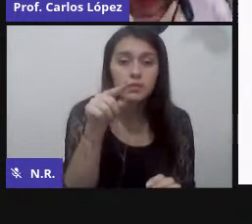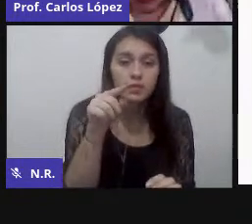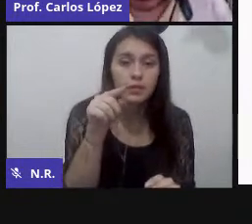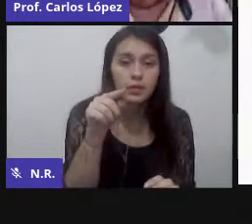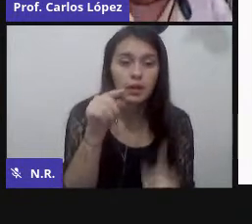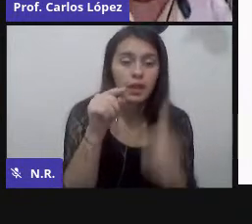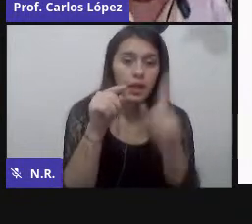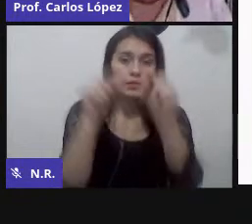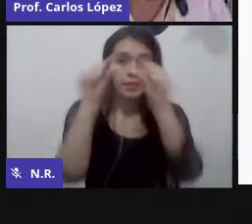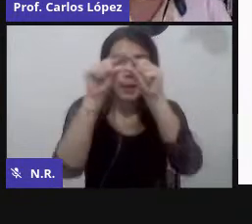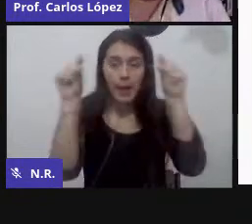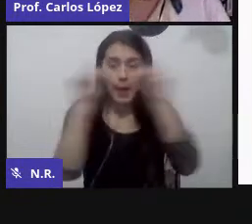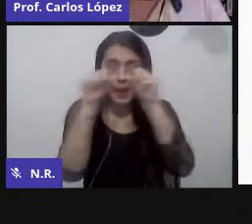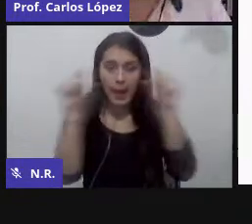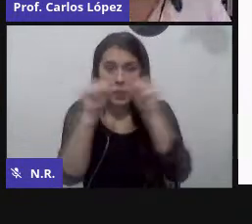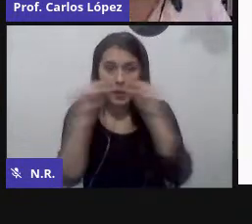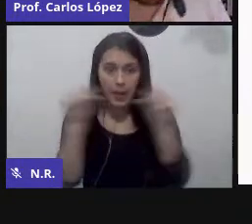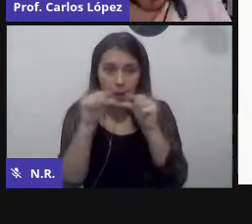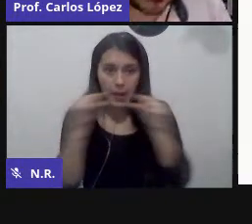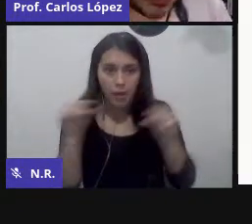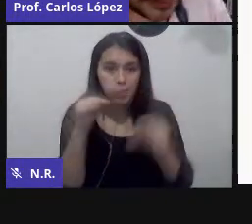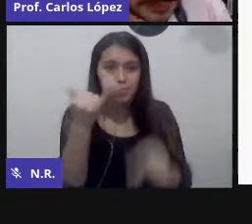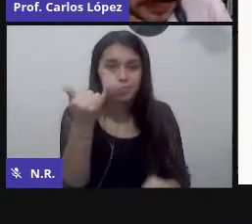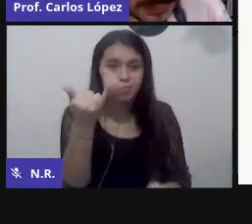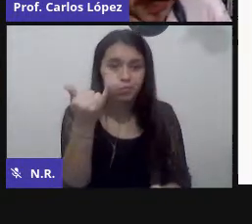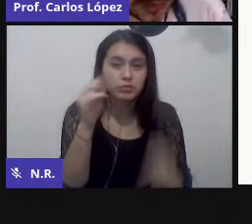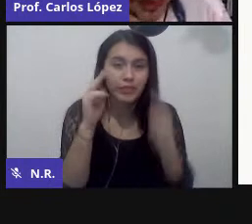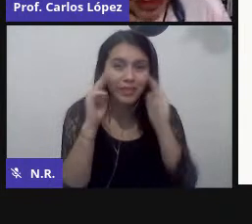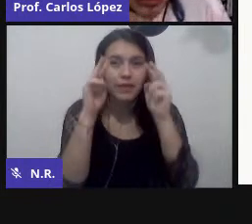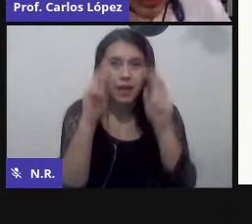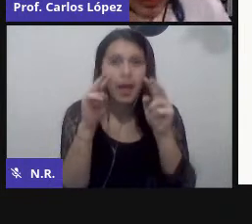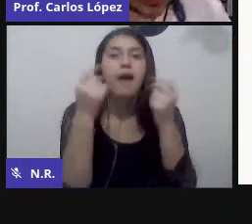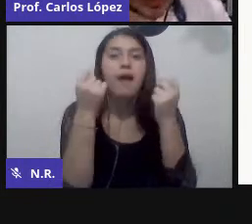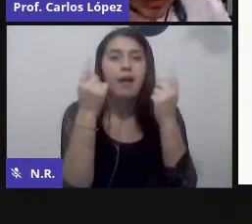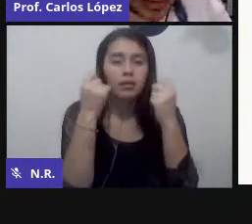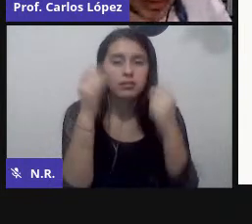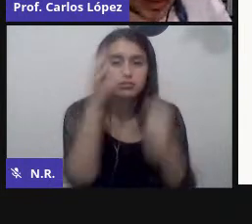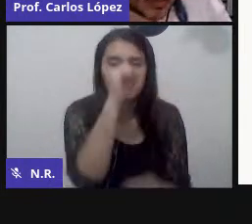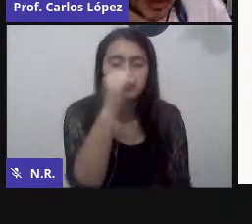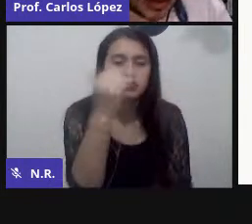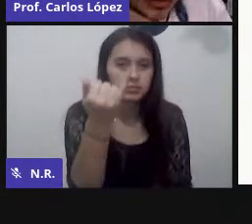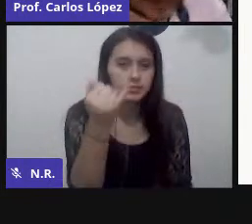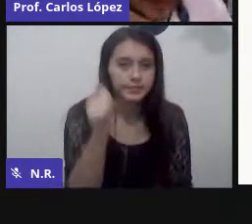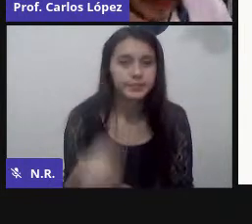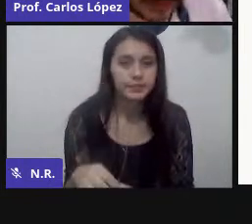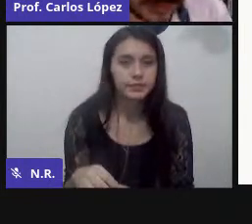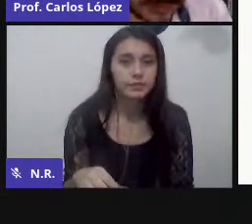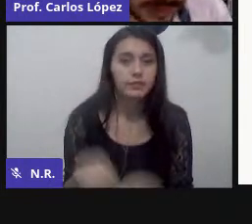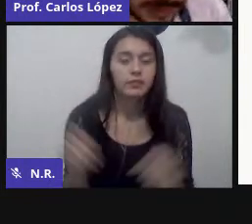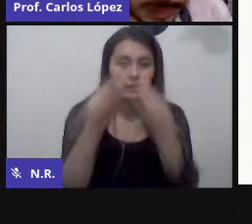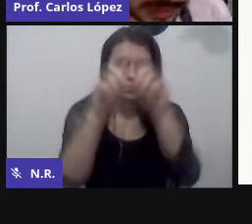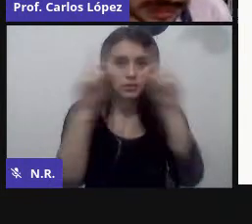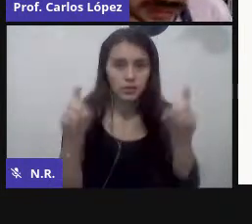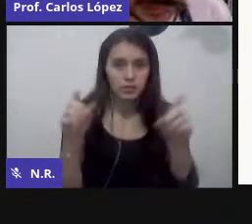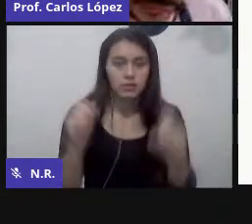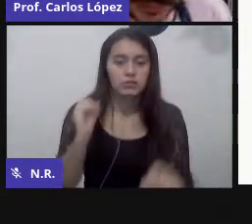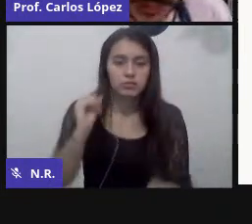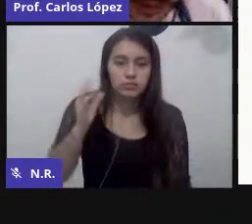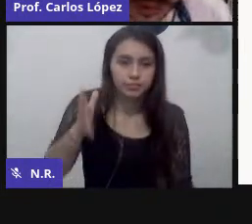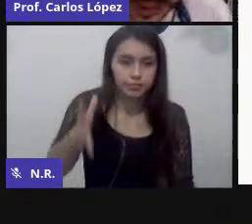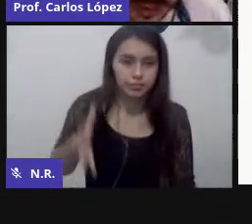de alguna manera, bandeja de entrada, pueden ver el ya creado. Título, prueba de